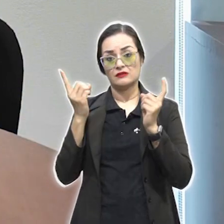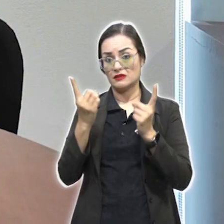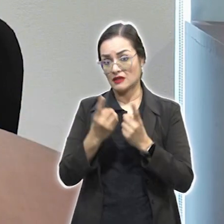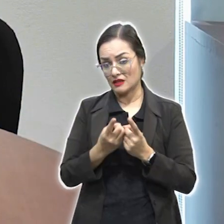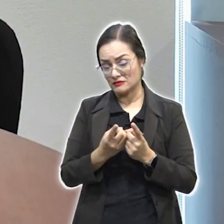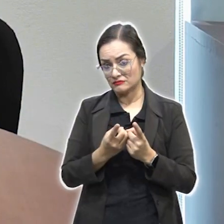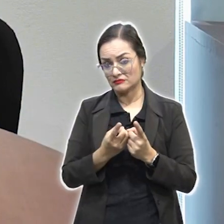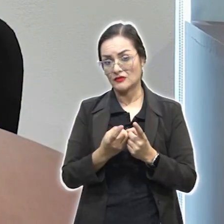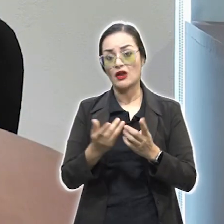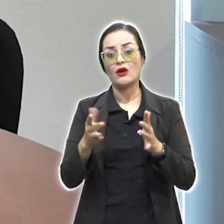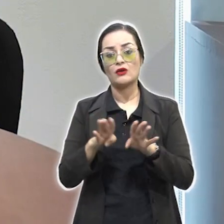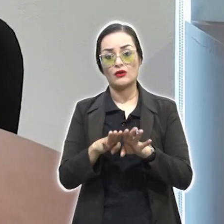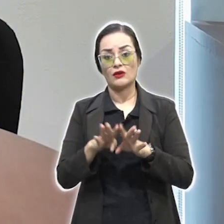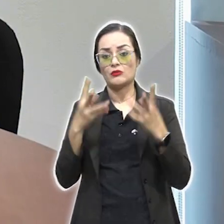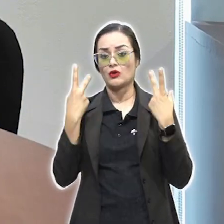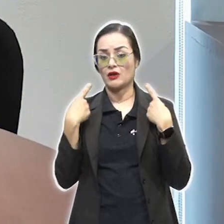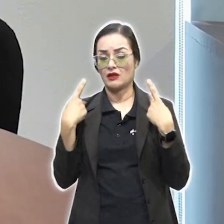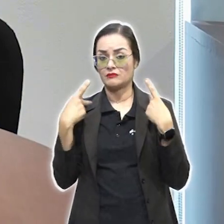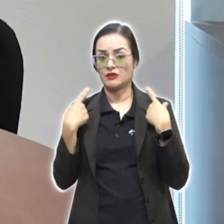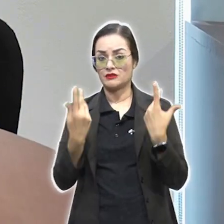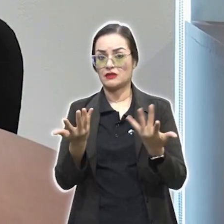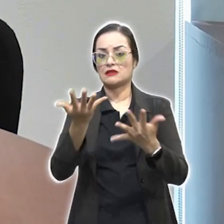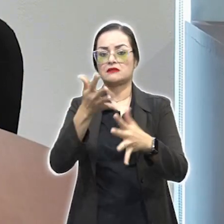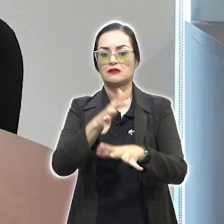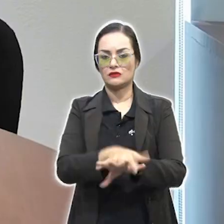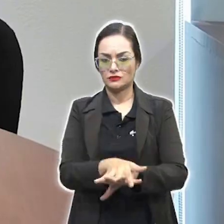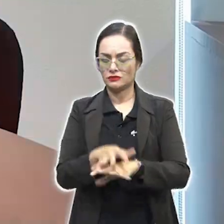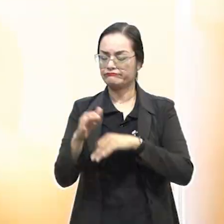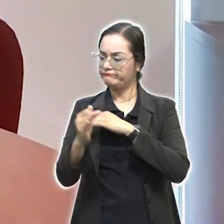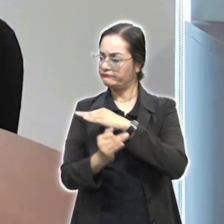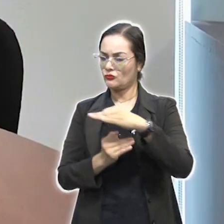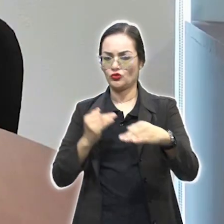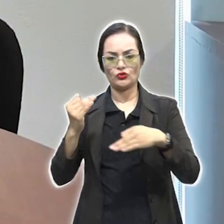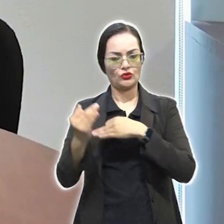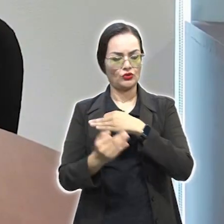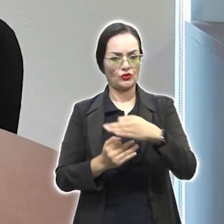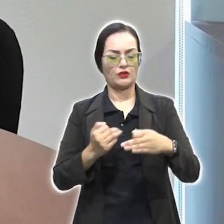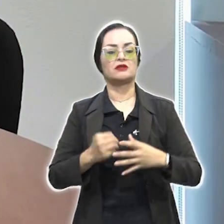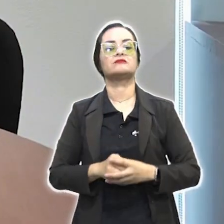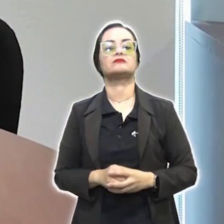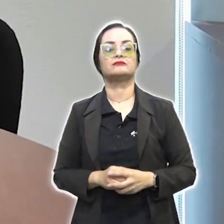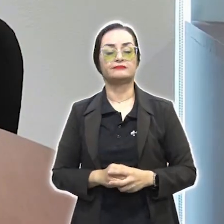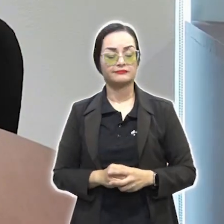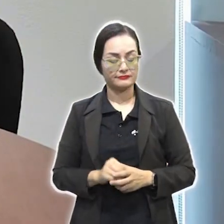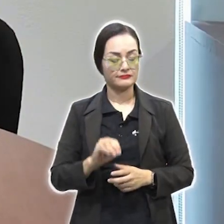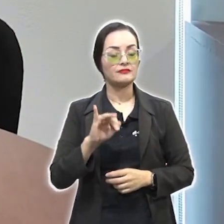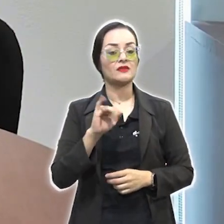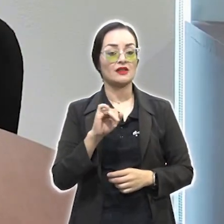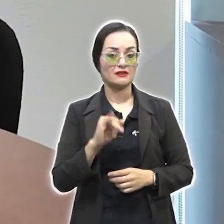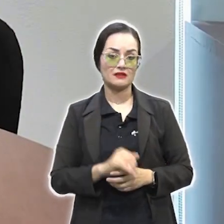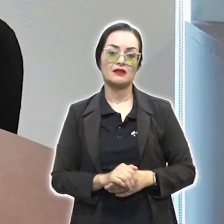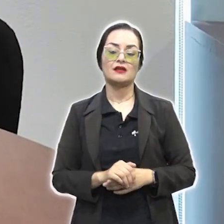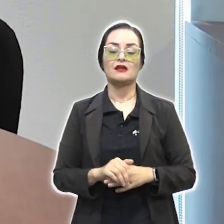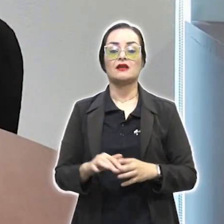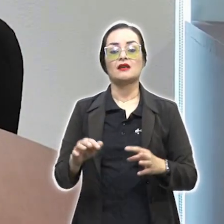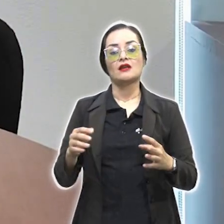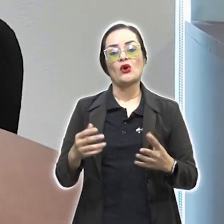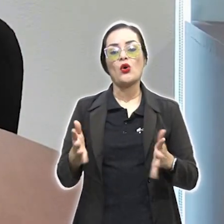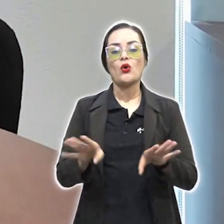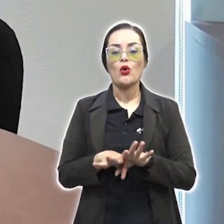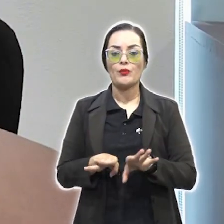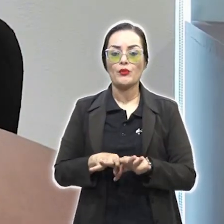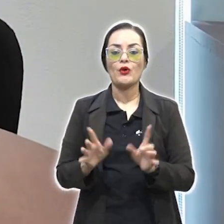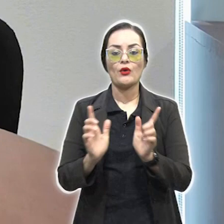social universitaria es la inclusión para todas las personas. Una población muy importante que estaba un poco